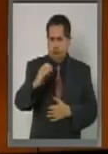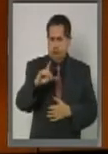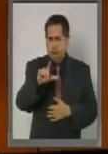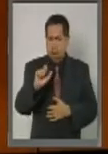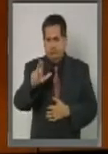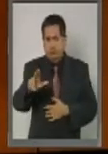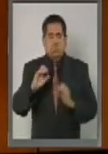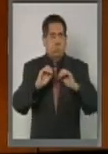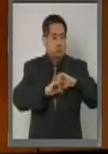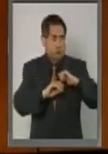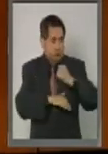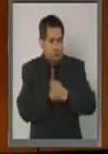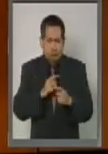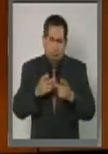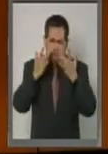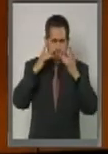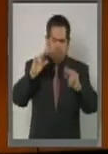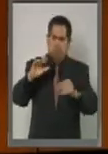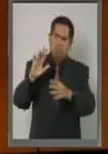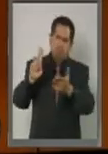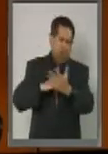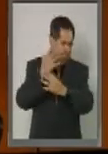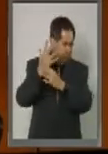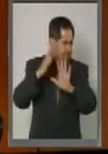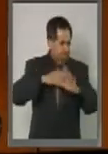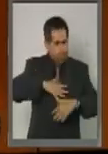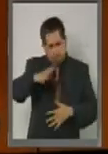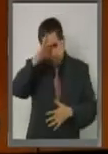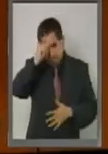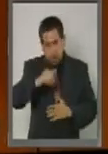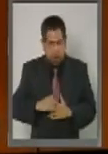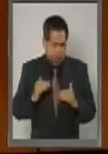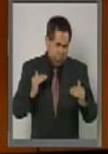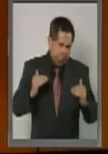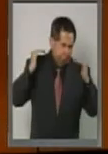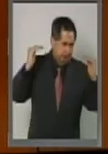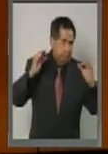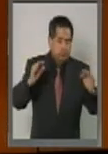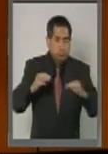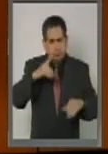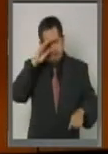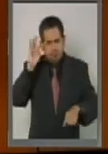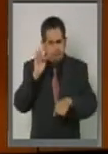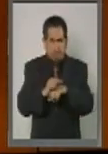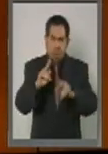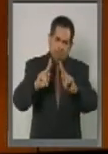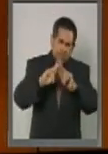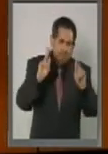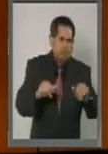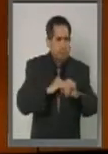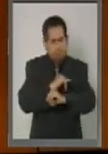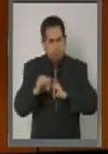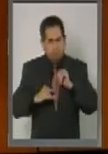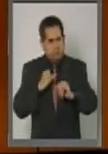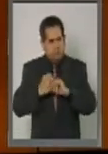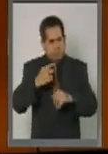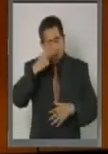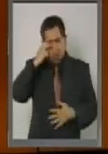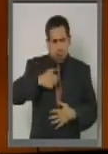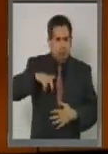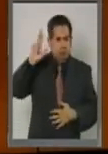transporte de armas nucleares. Esta relevancia de la diplomacia mexicana a favor de la paz y la seguridad internacionales le